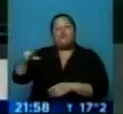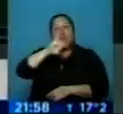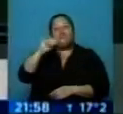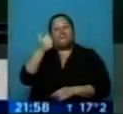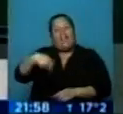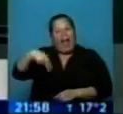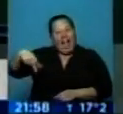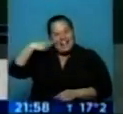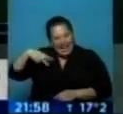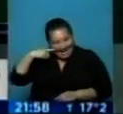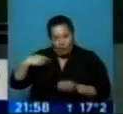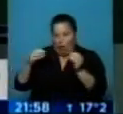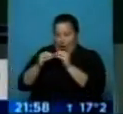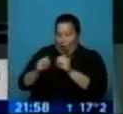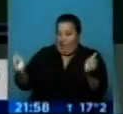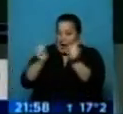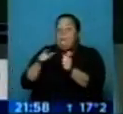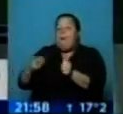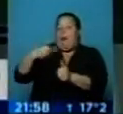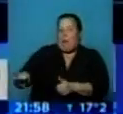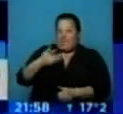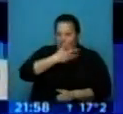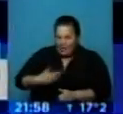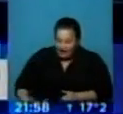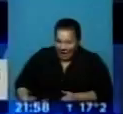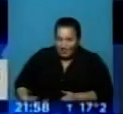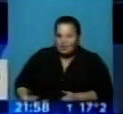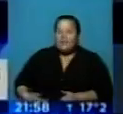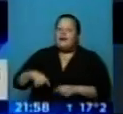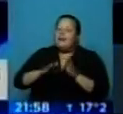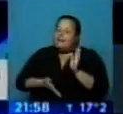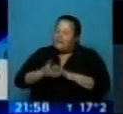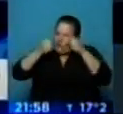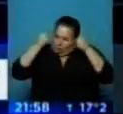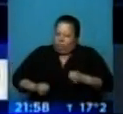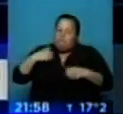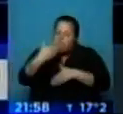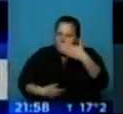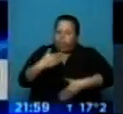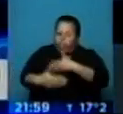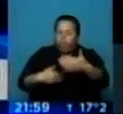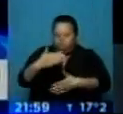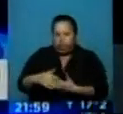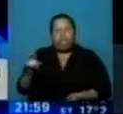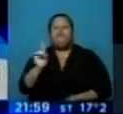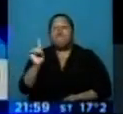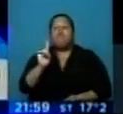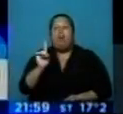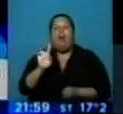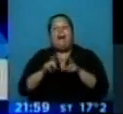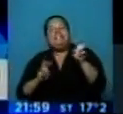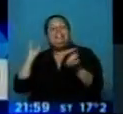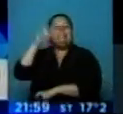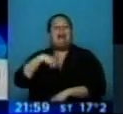Zanini, mi compañero vicepresidente, hay un paso firme hacia adelante, no un salto